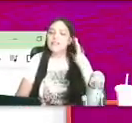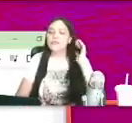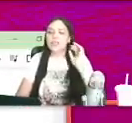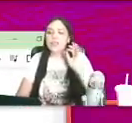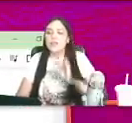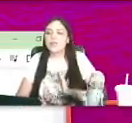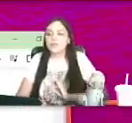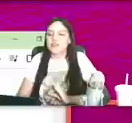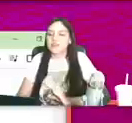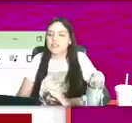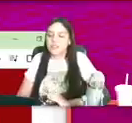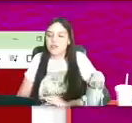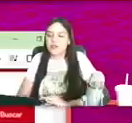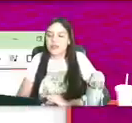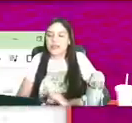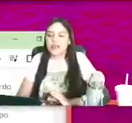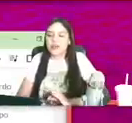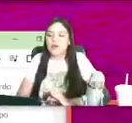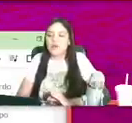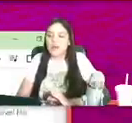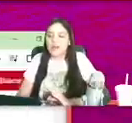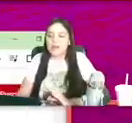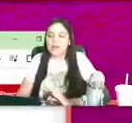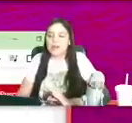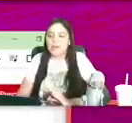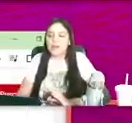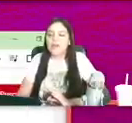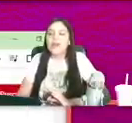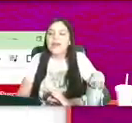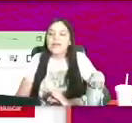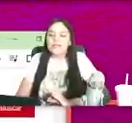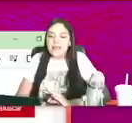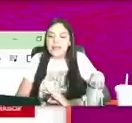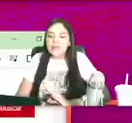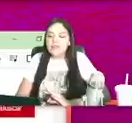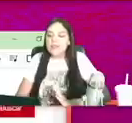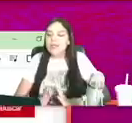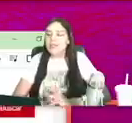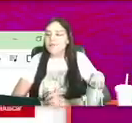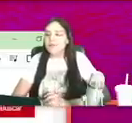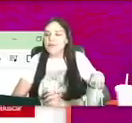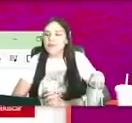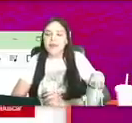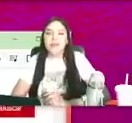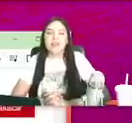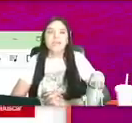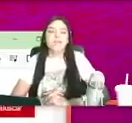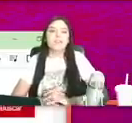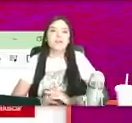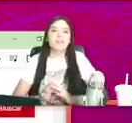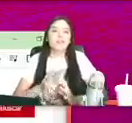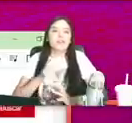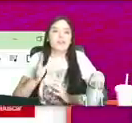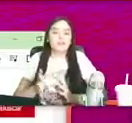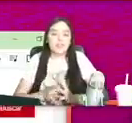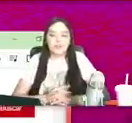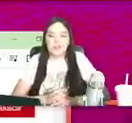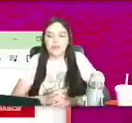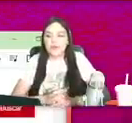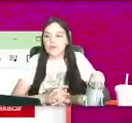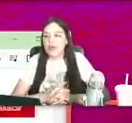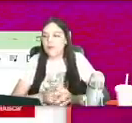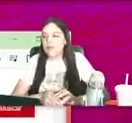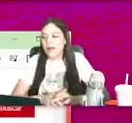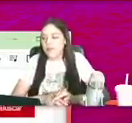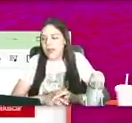lo que sucedió con este señor Ricardo O'Farrill? Porque bueno, se da a conocer que efectivamente, después de todo el conflicto que